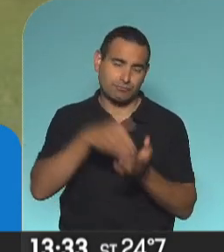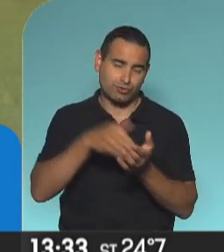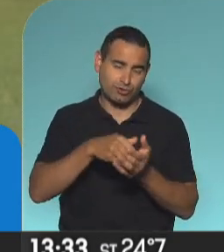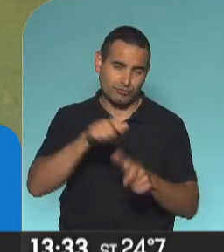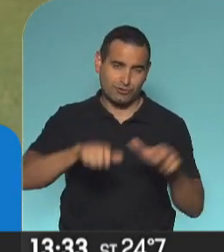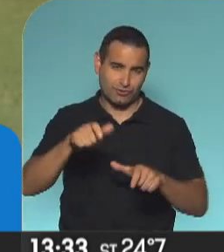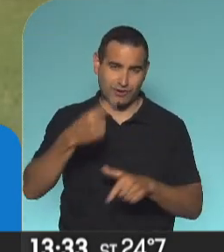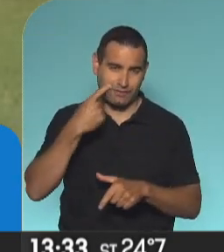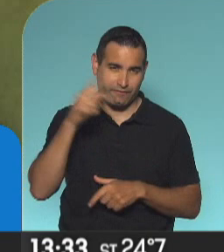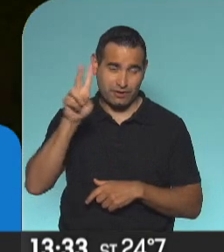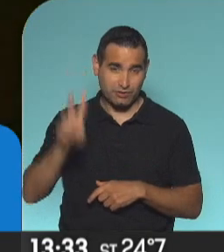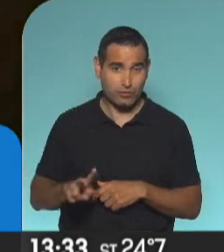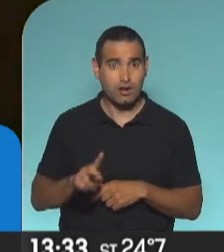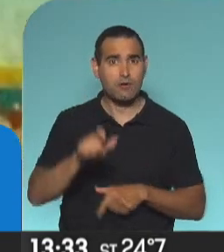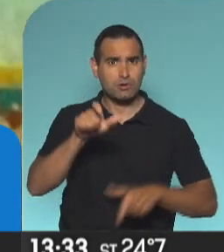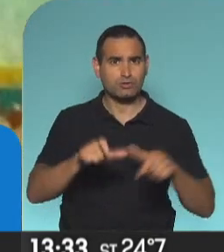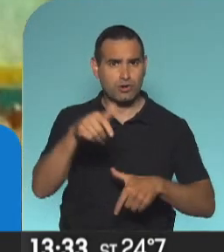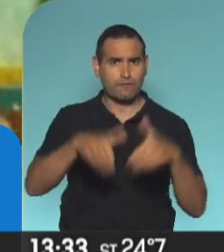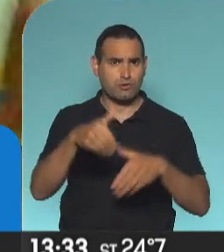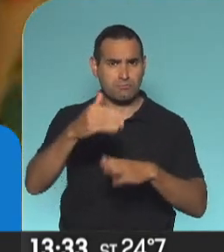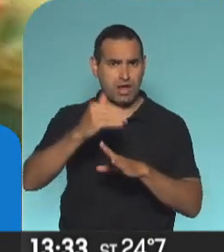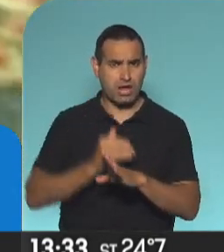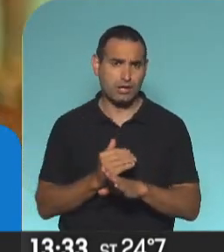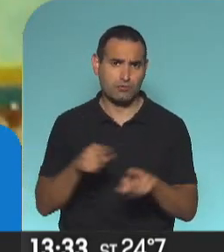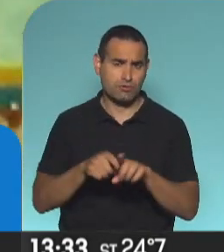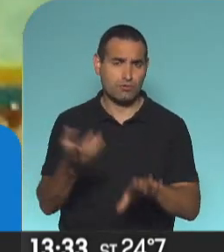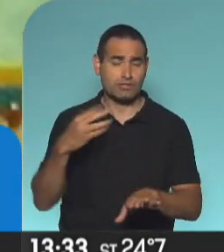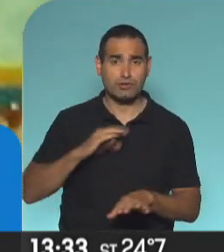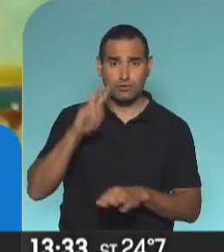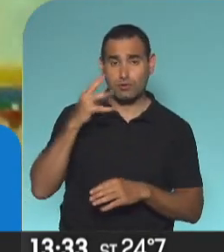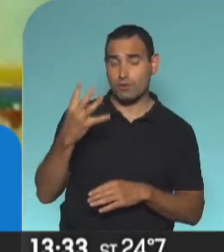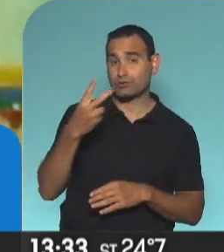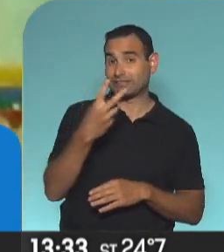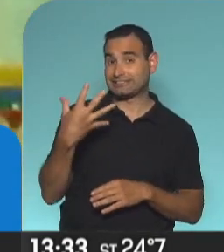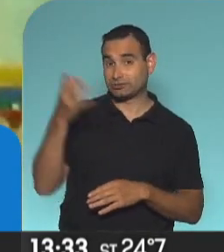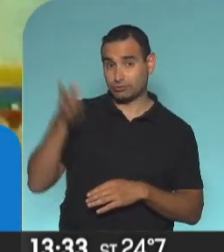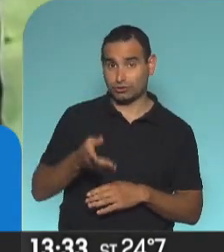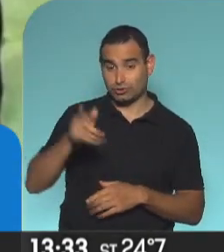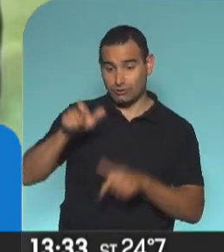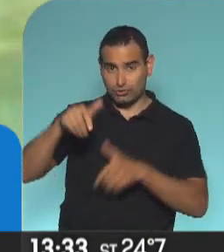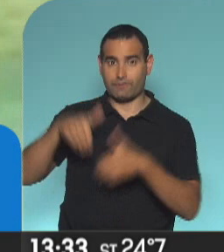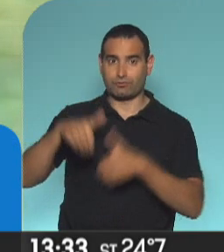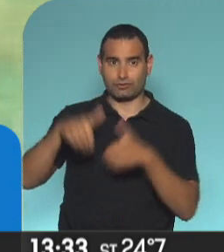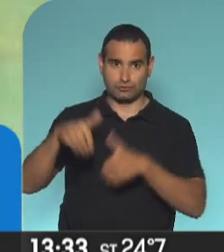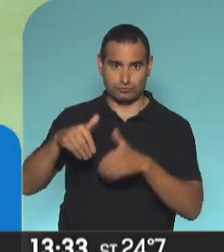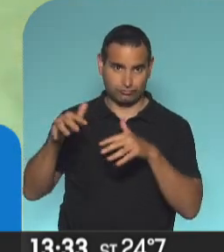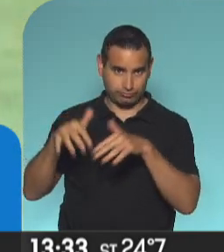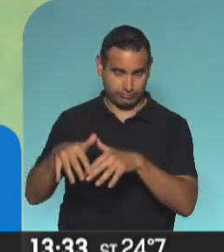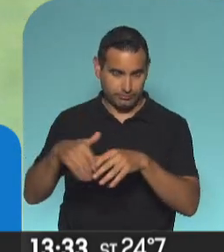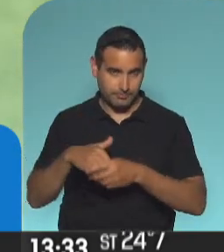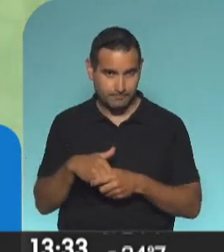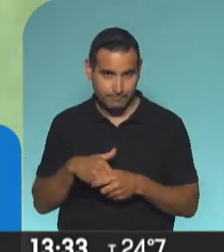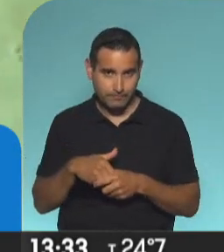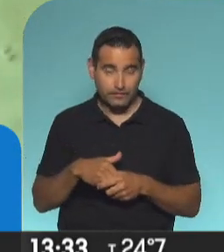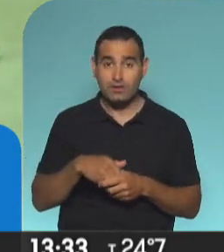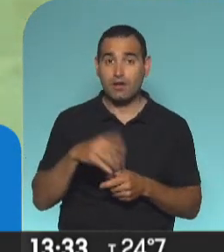La baja participación es la mayor desde el año 2004, cuando solo el 25% de los votantes acudieron a las urnas. Las